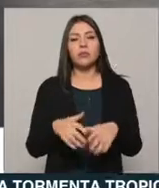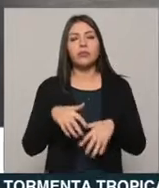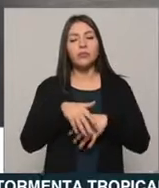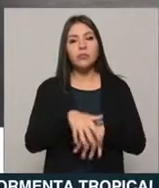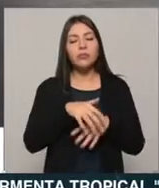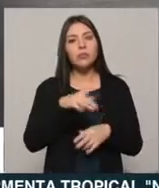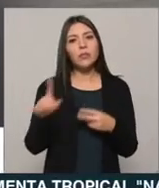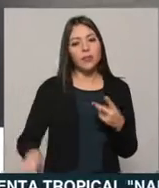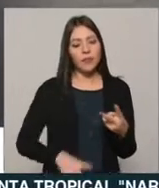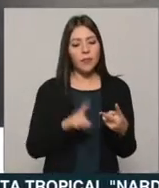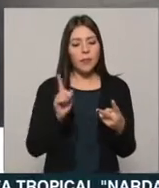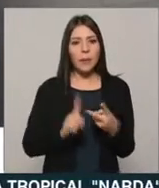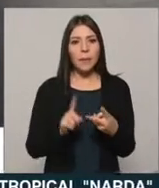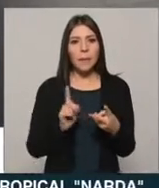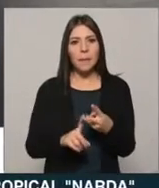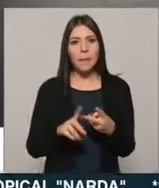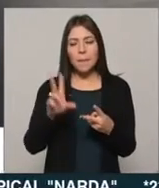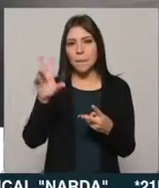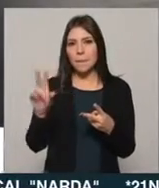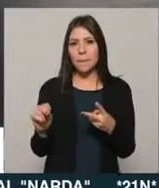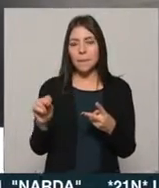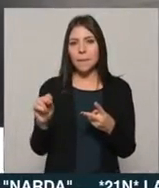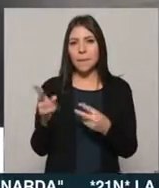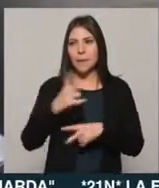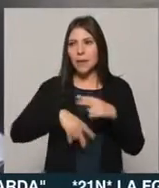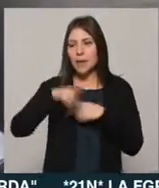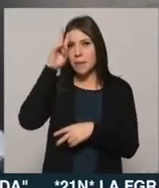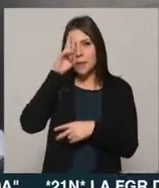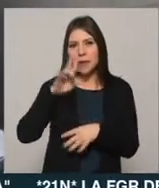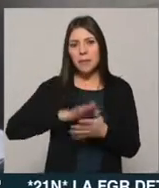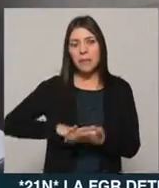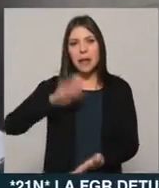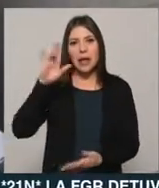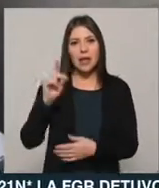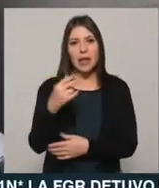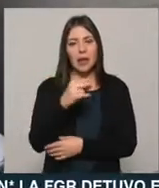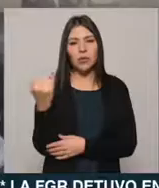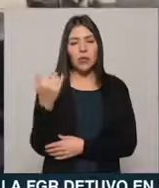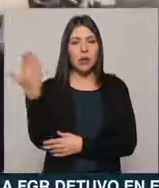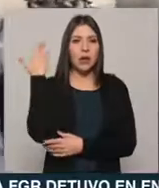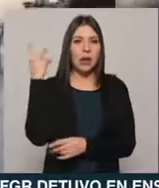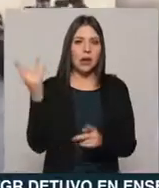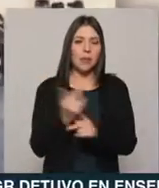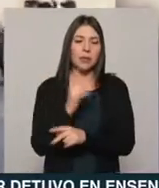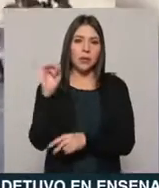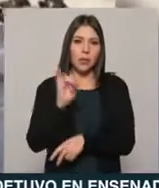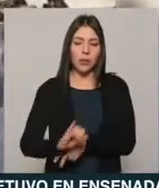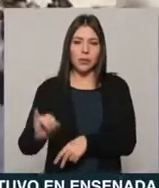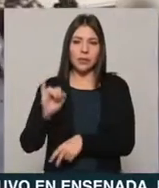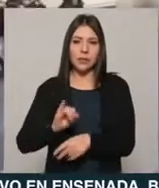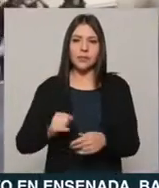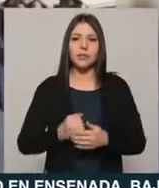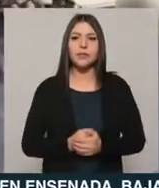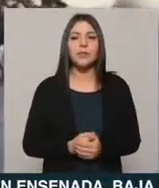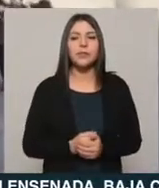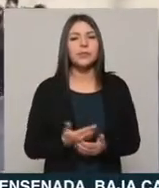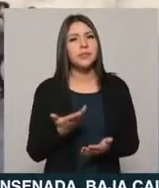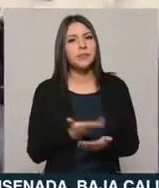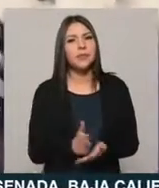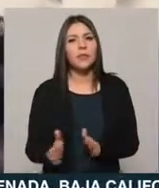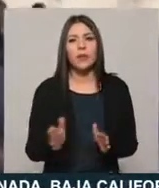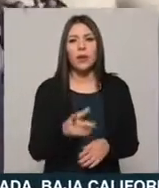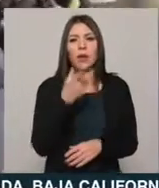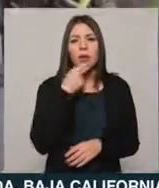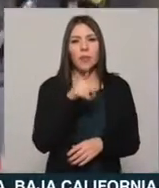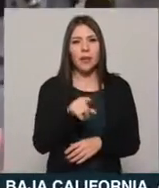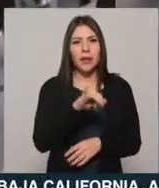de evitar daños mayores como los que hubo el jueves. Por otra parte, Horta Martínez dijo que ya se